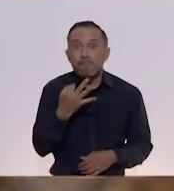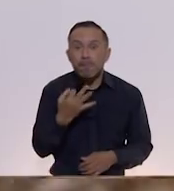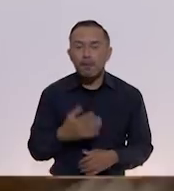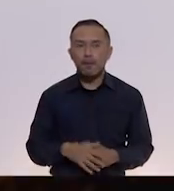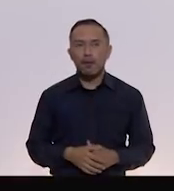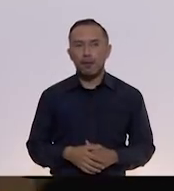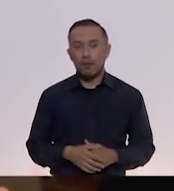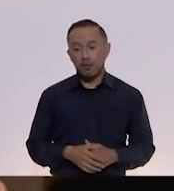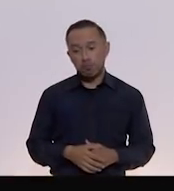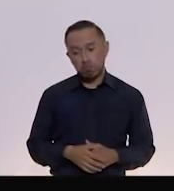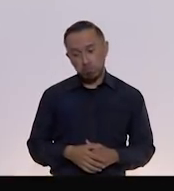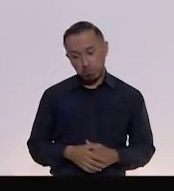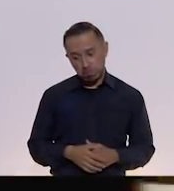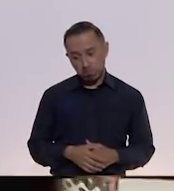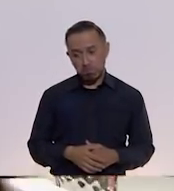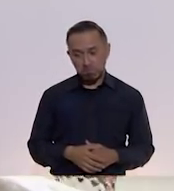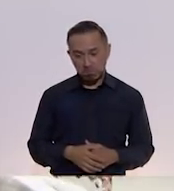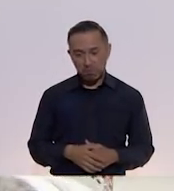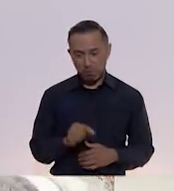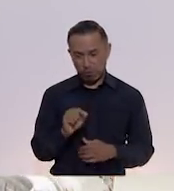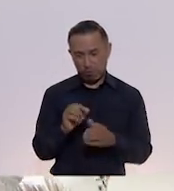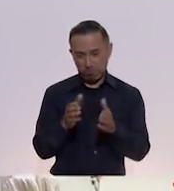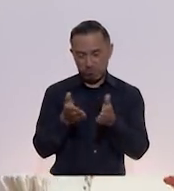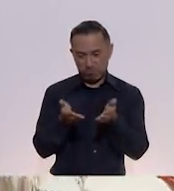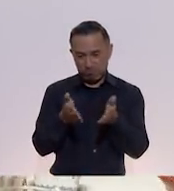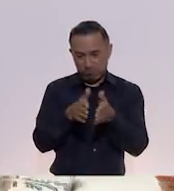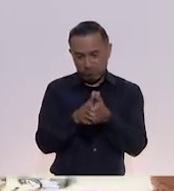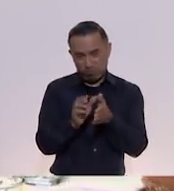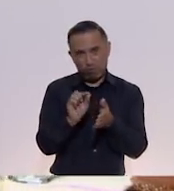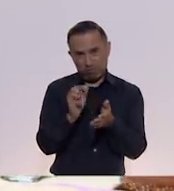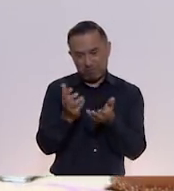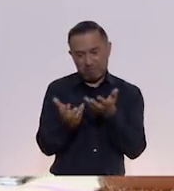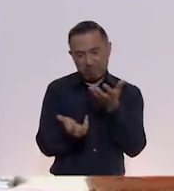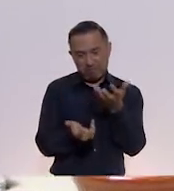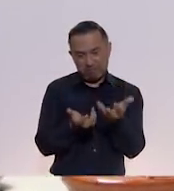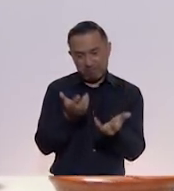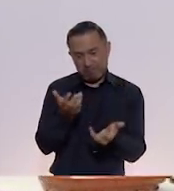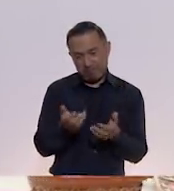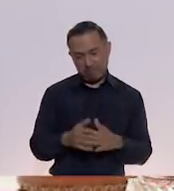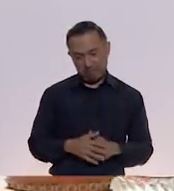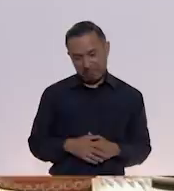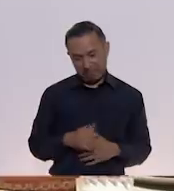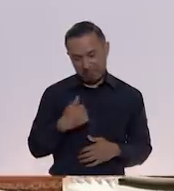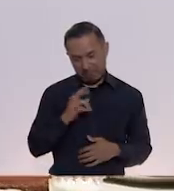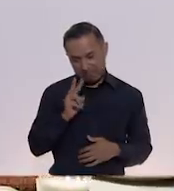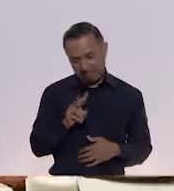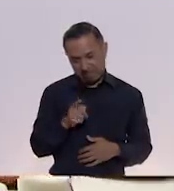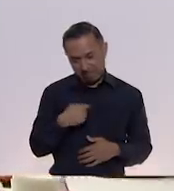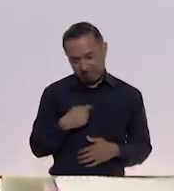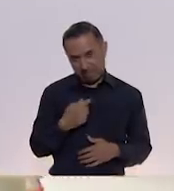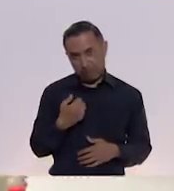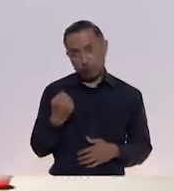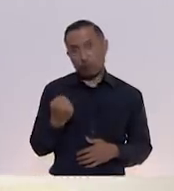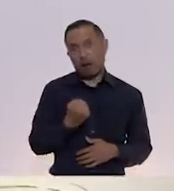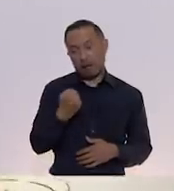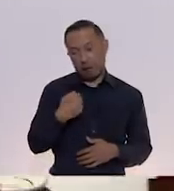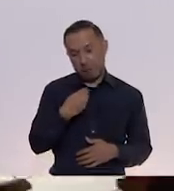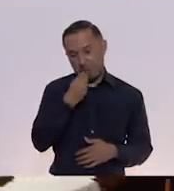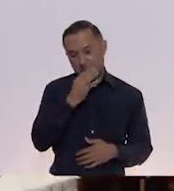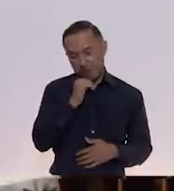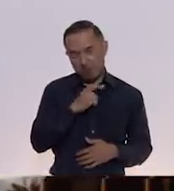Bueno, pues les quedaron un poquito chamuscadas, pero afortunadamente yo no las puedo comer. No le hagas caso, están deliciosos. A ver, ma, tu